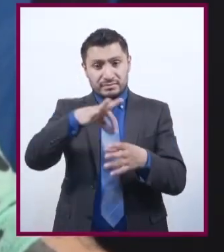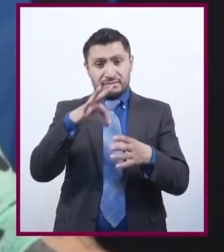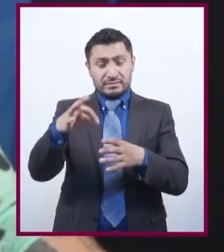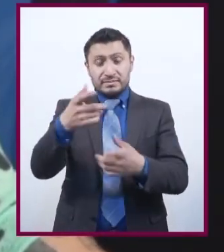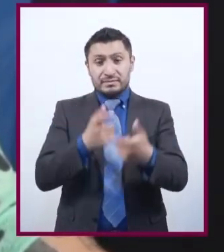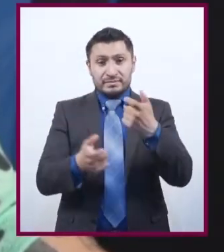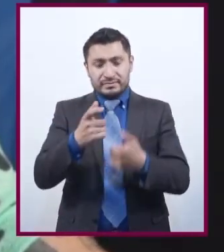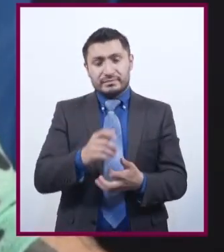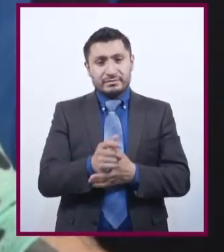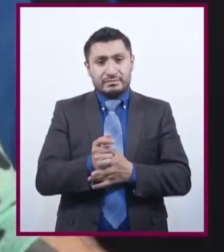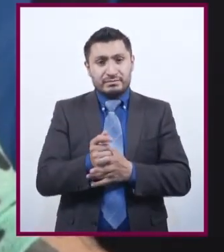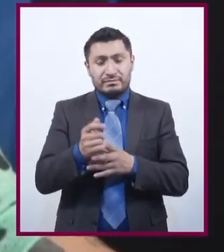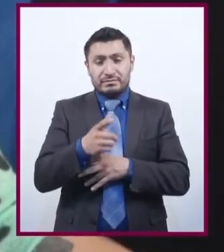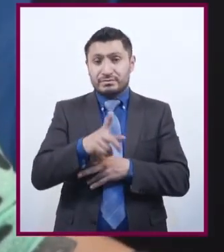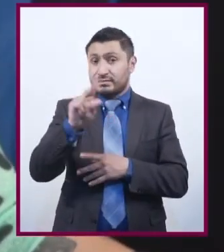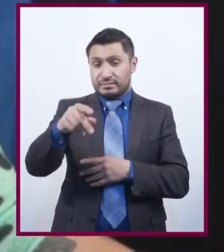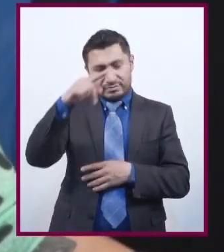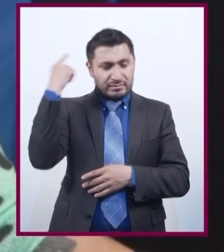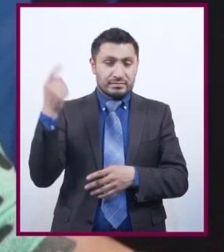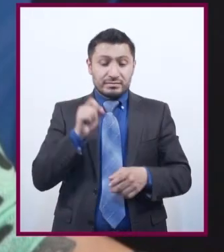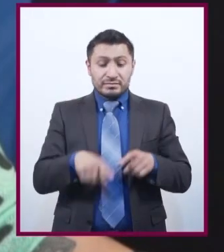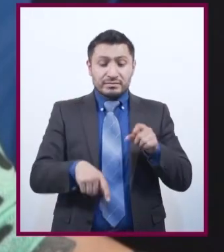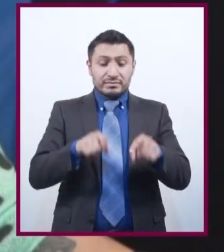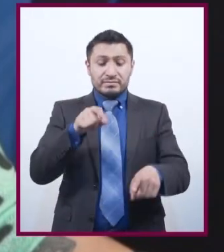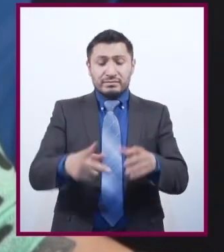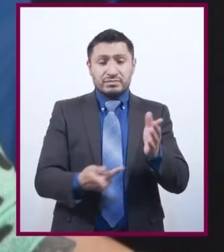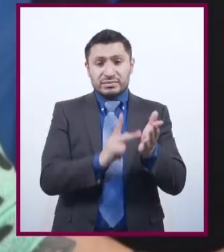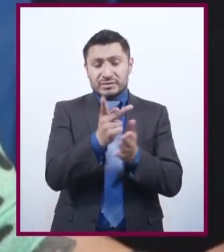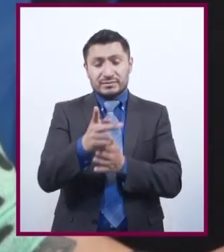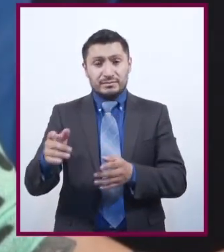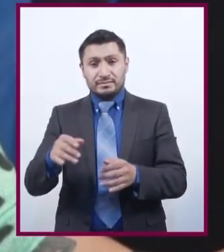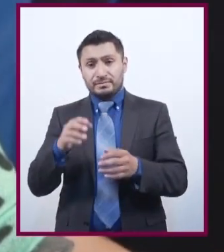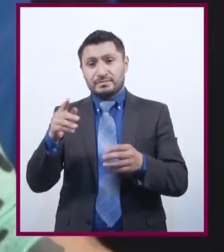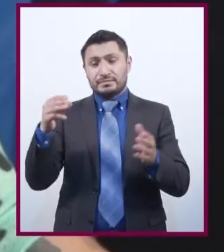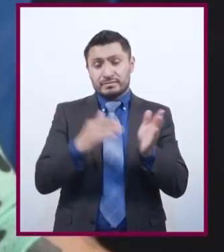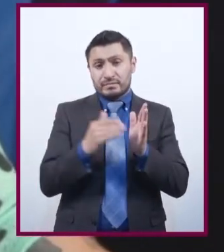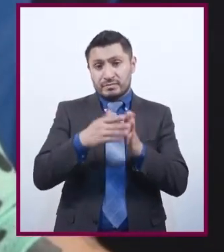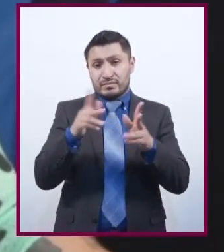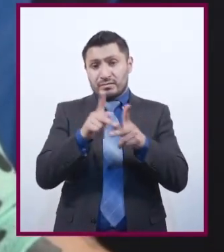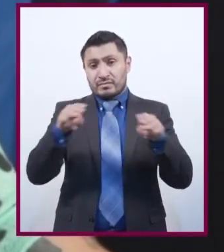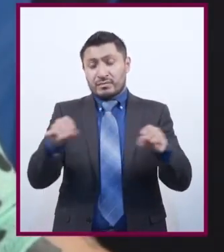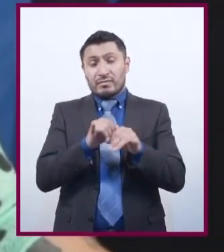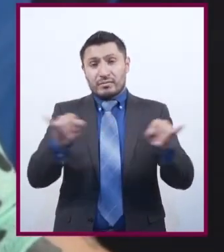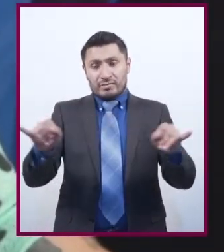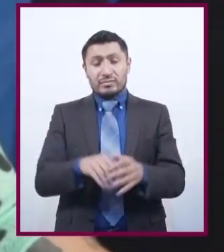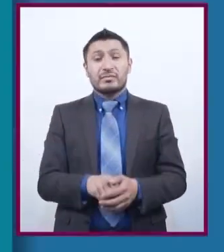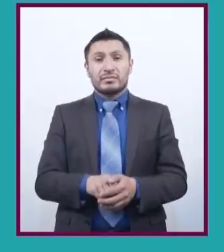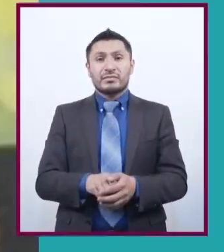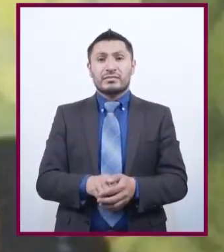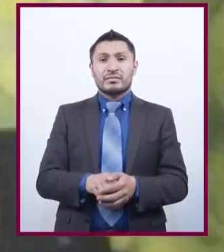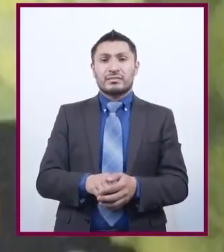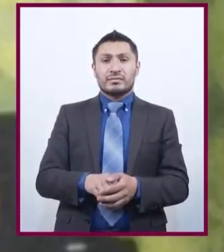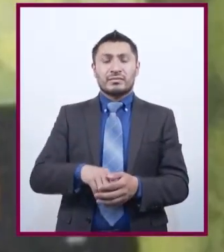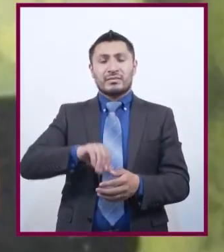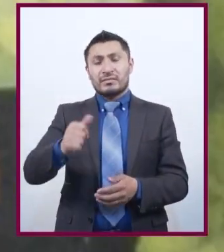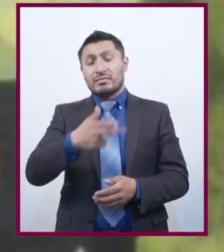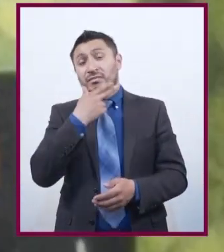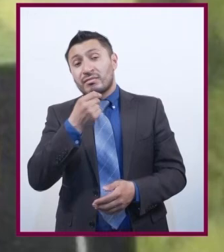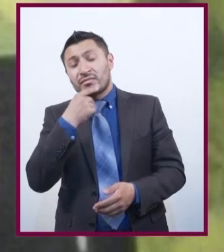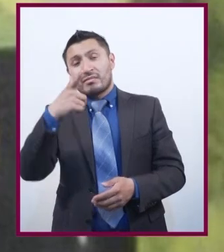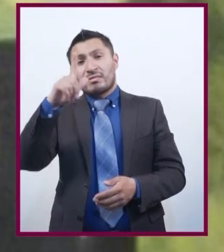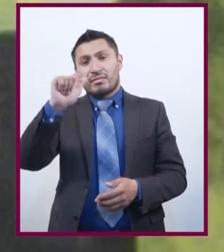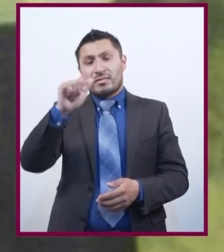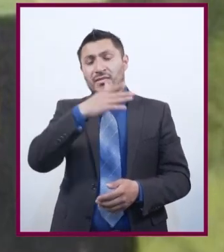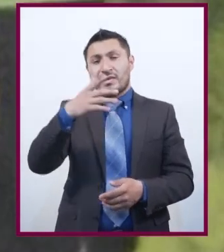gestionar sus asuntos e inversiones pues no era sencillo gestionar plantaciones a varios miles de kilómetros de distancia Henry